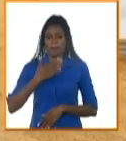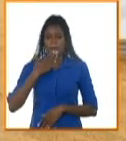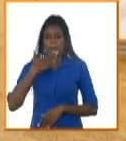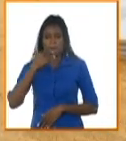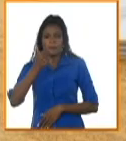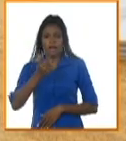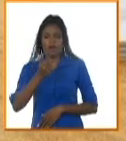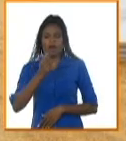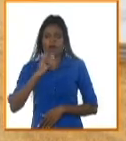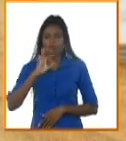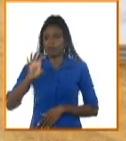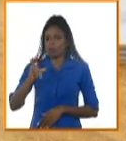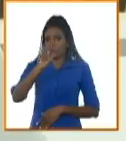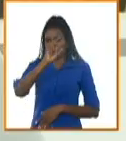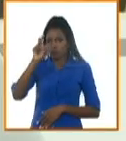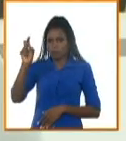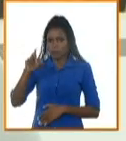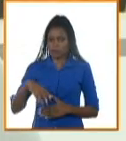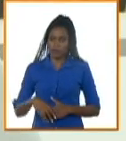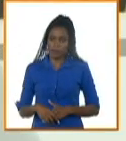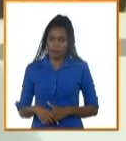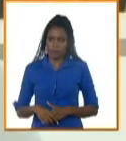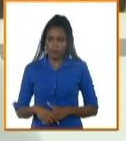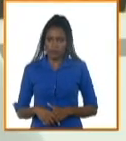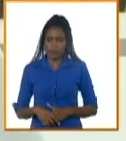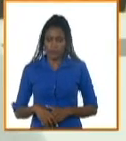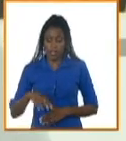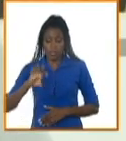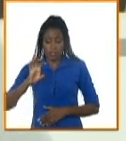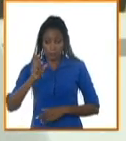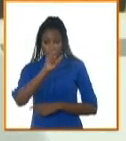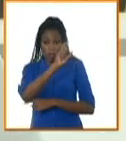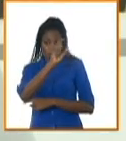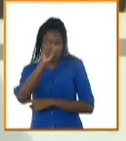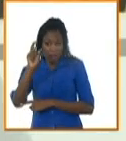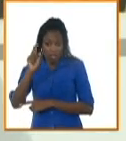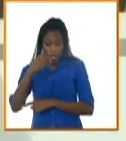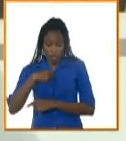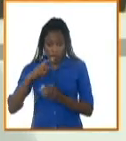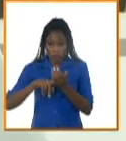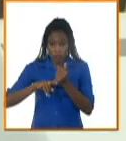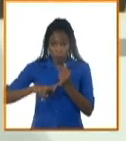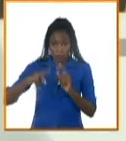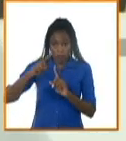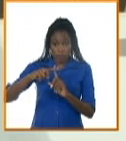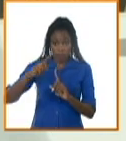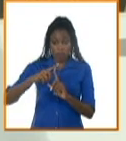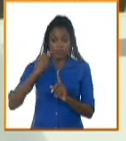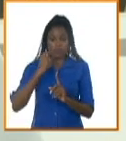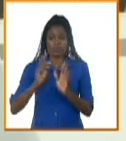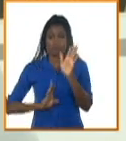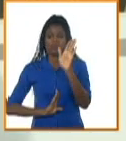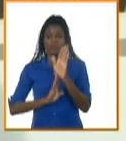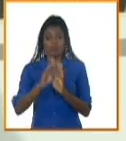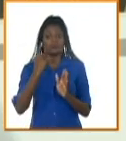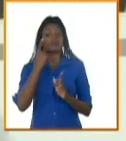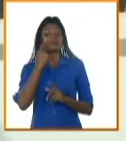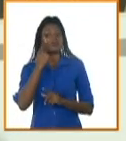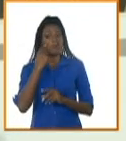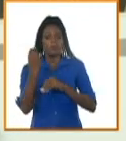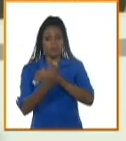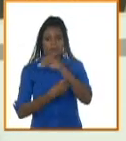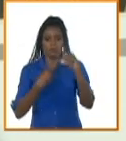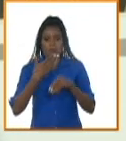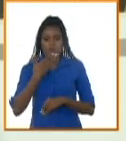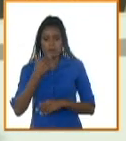sistema bancario la bancarización en el caso de nuestra provincia ha avanzado notablemente y está